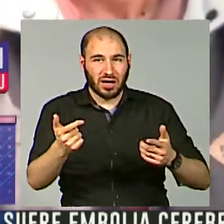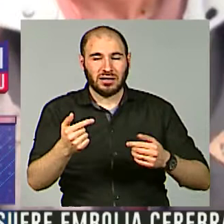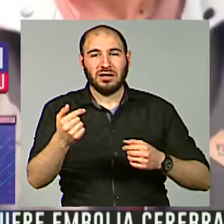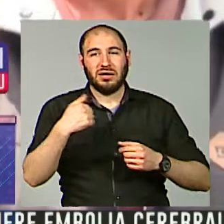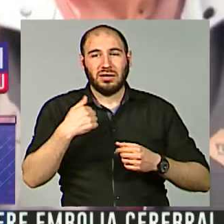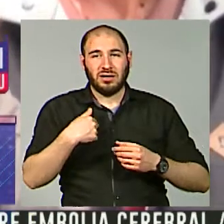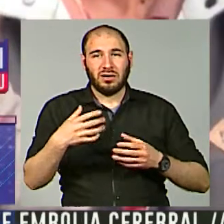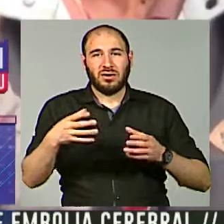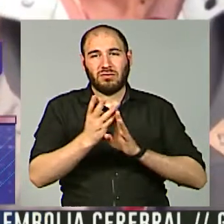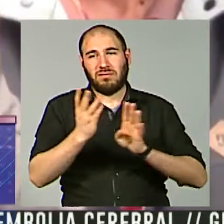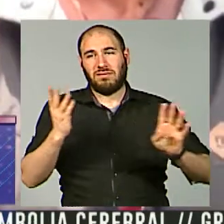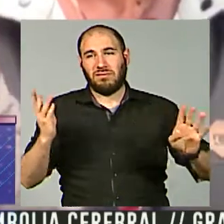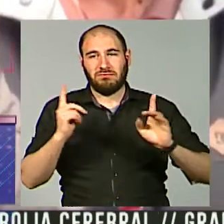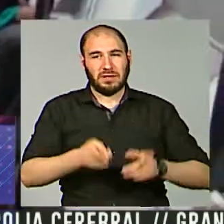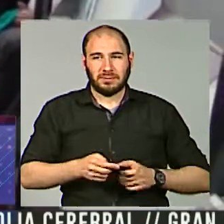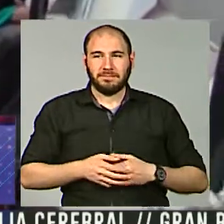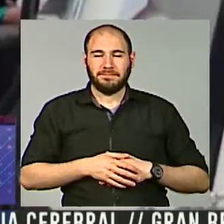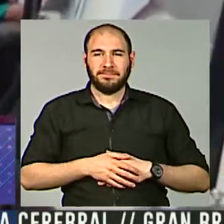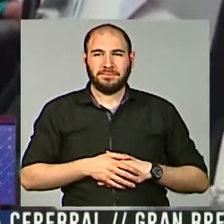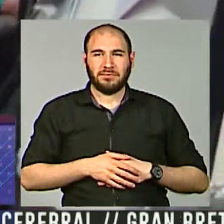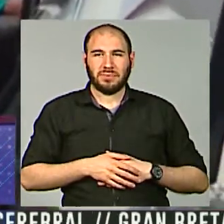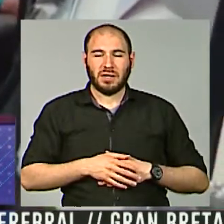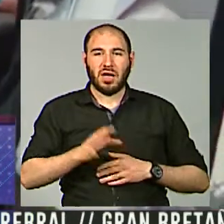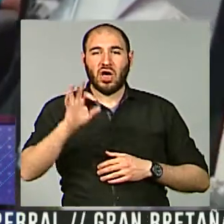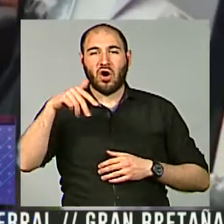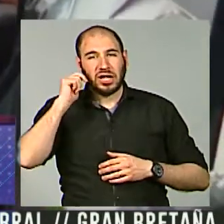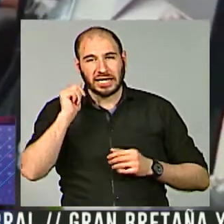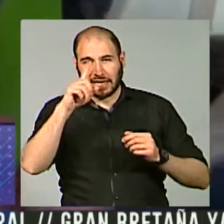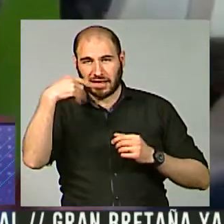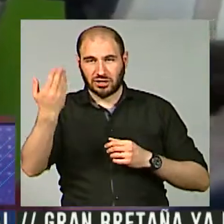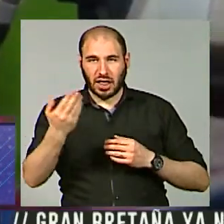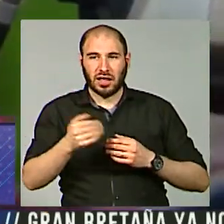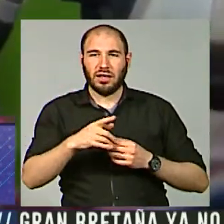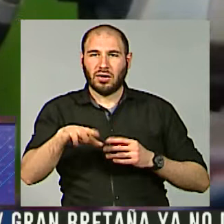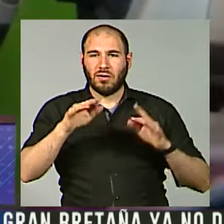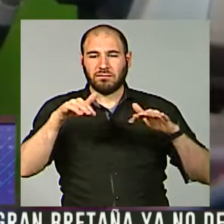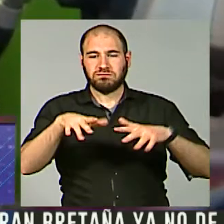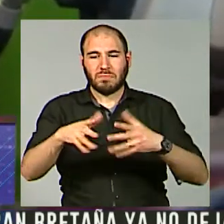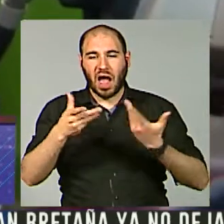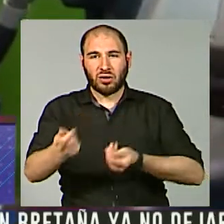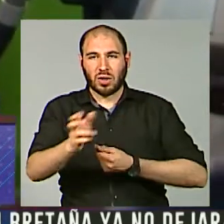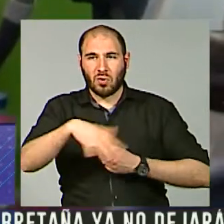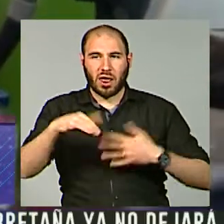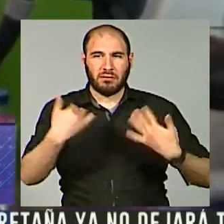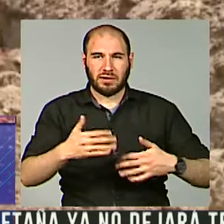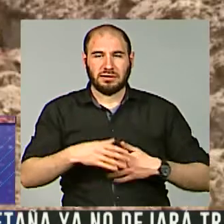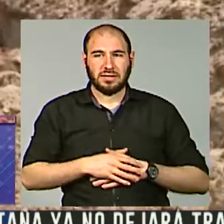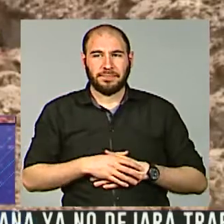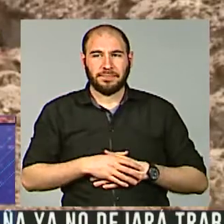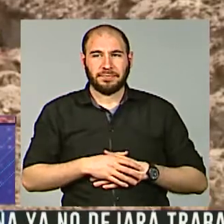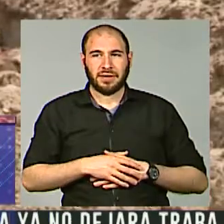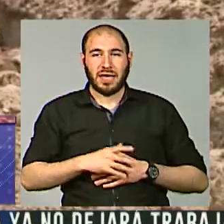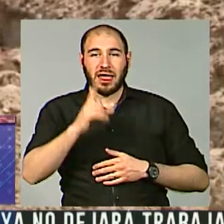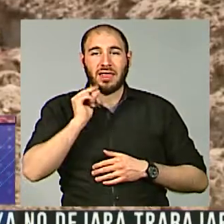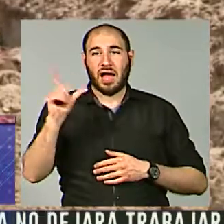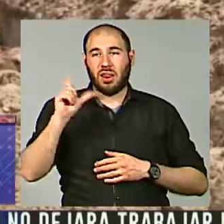que unirme a la cola. Las ONGs internacionales se han desplegado para ayudar en la emergencia, mientras el